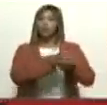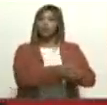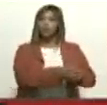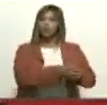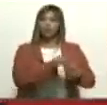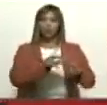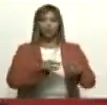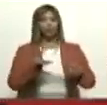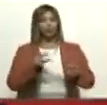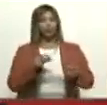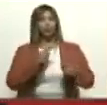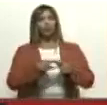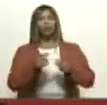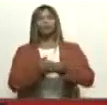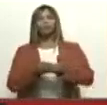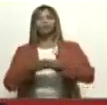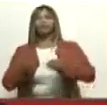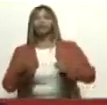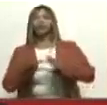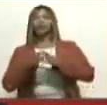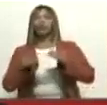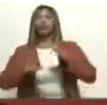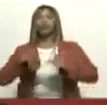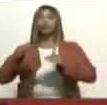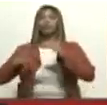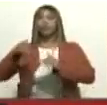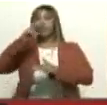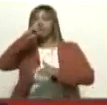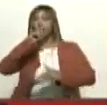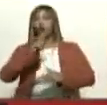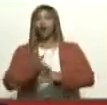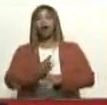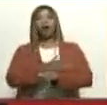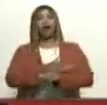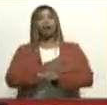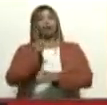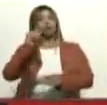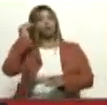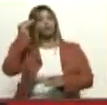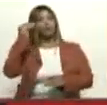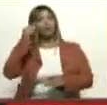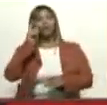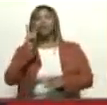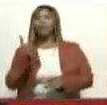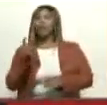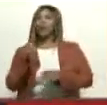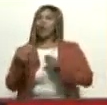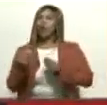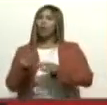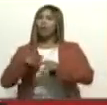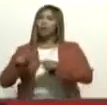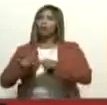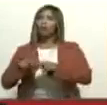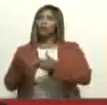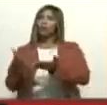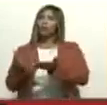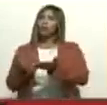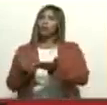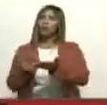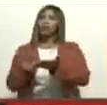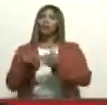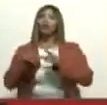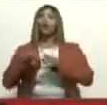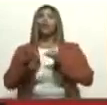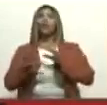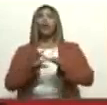se abrió desde la llegada de la revolución para todas las edades. Claro. Antes no era pensado ver los niños tomar libros más que libros de